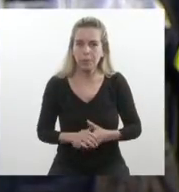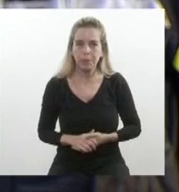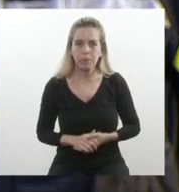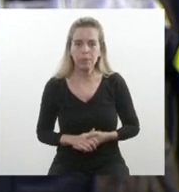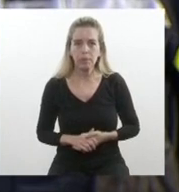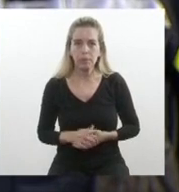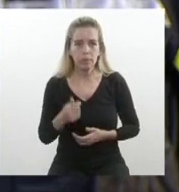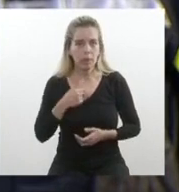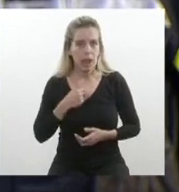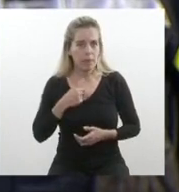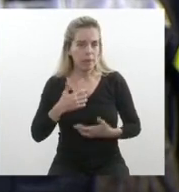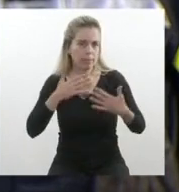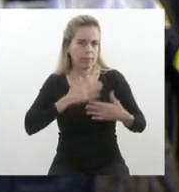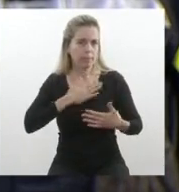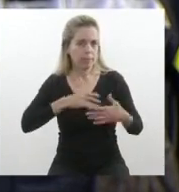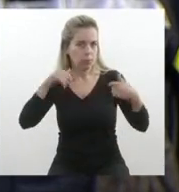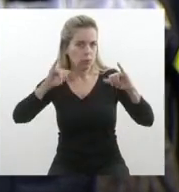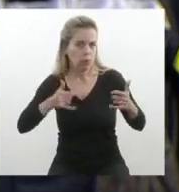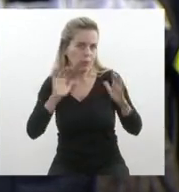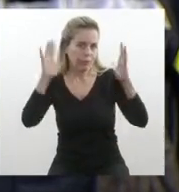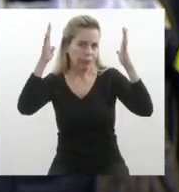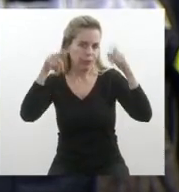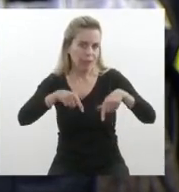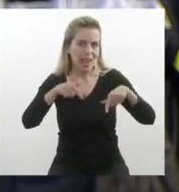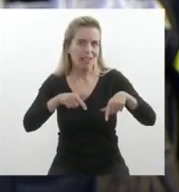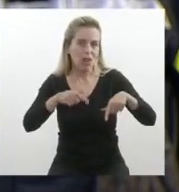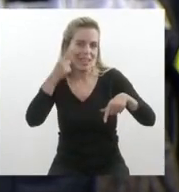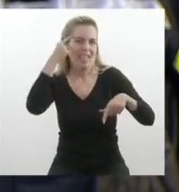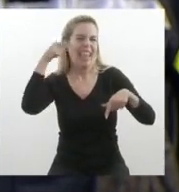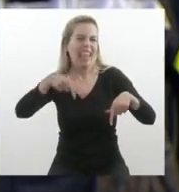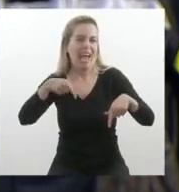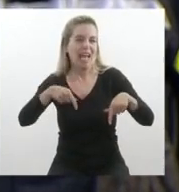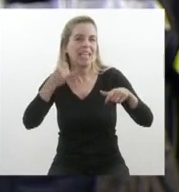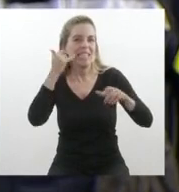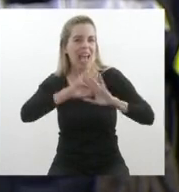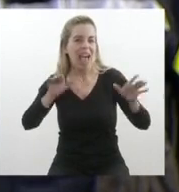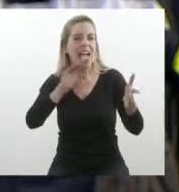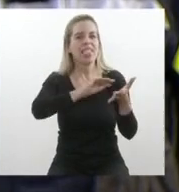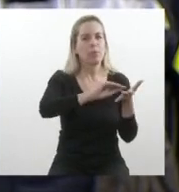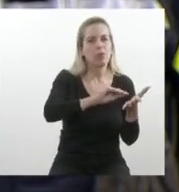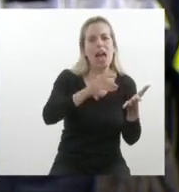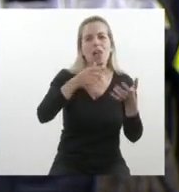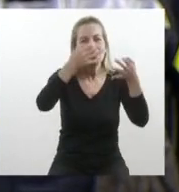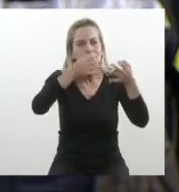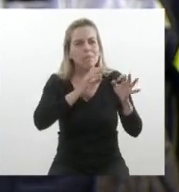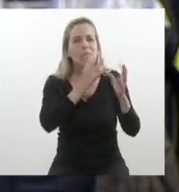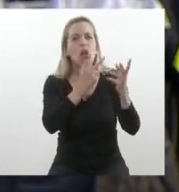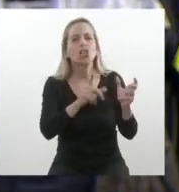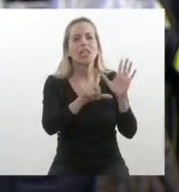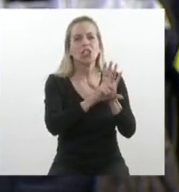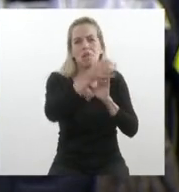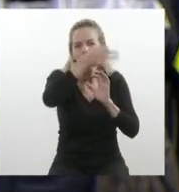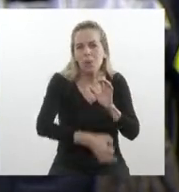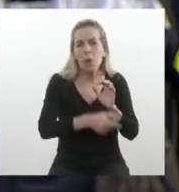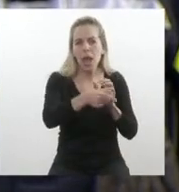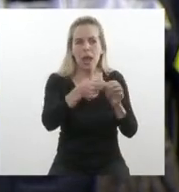Y yo celebro la iniciativa que han tenido en la Cámara de Diputados. Lo celebro, Bali. Y celebro